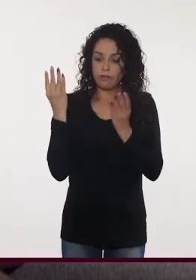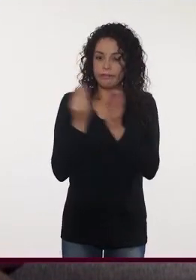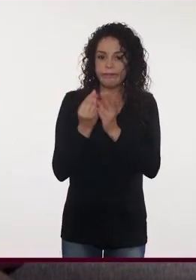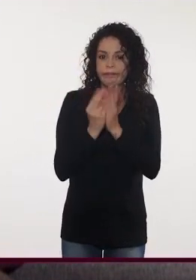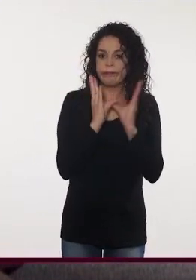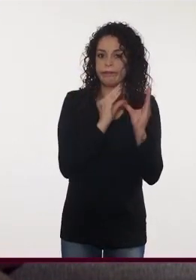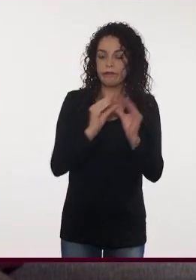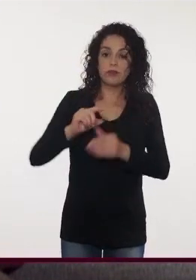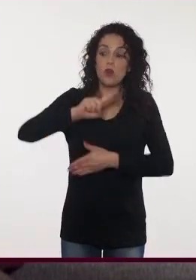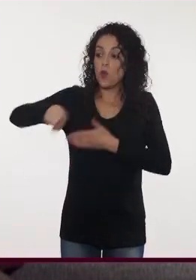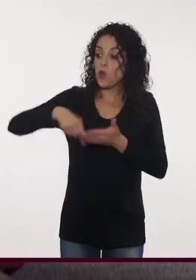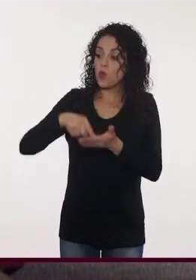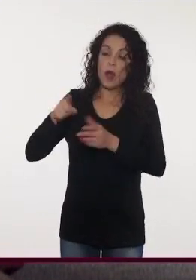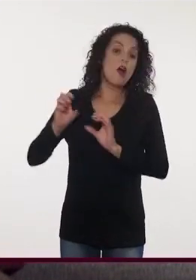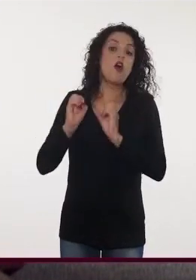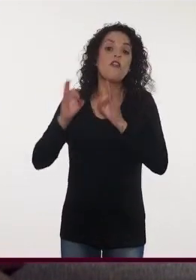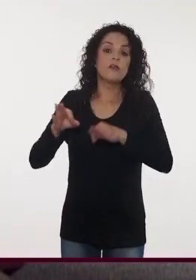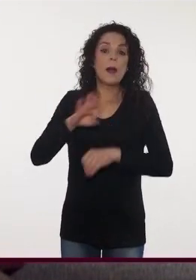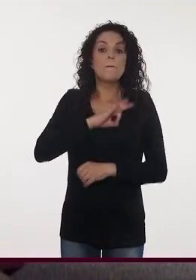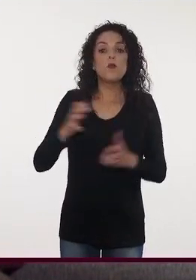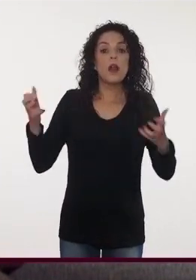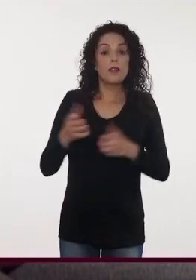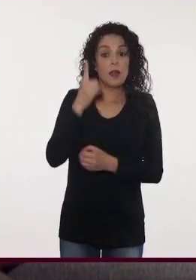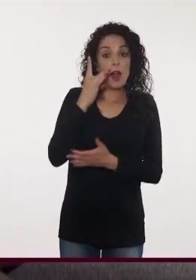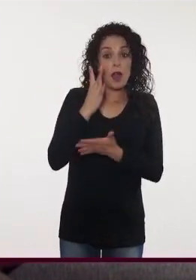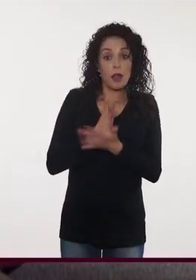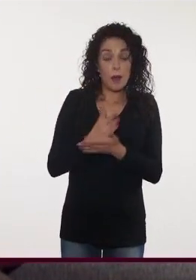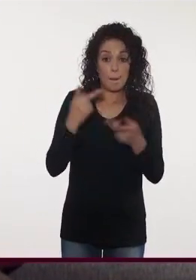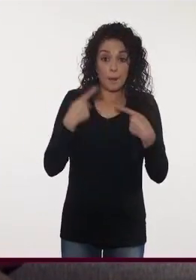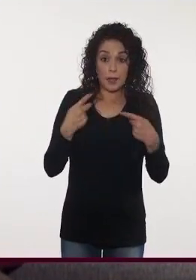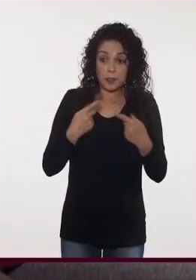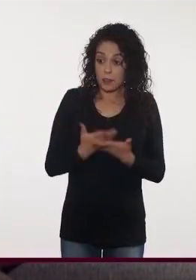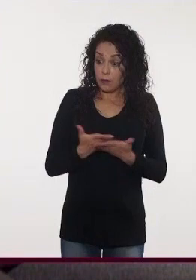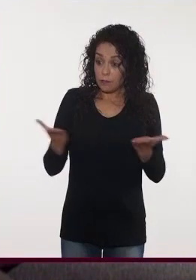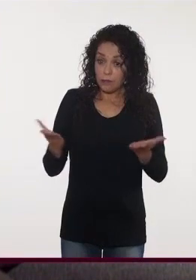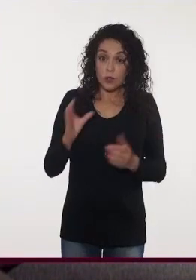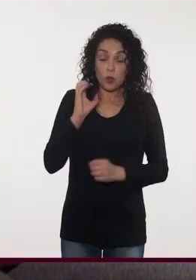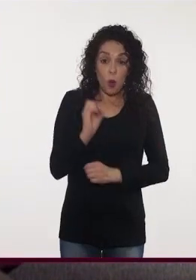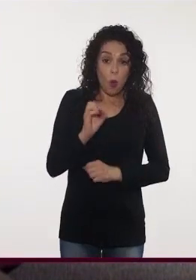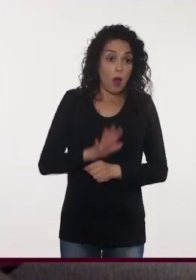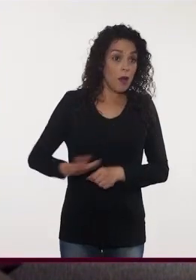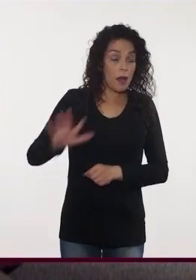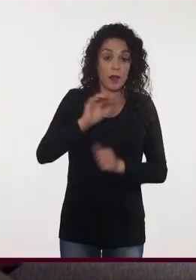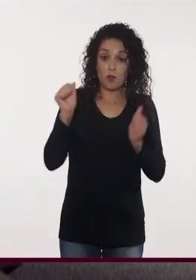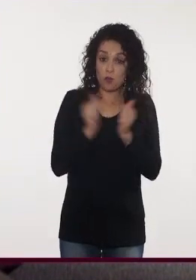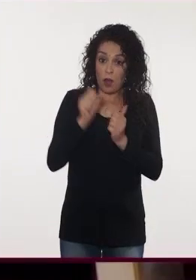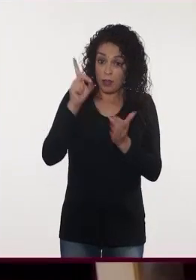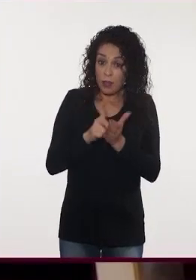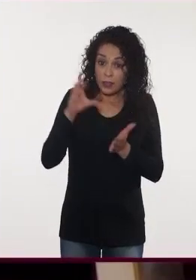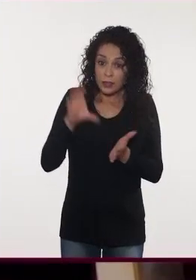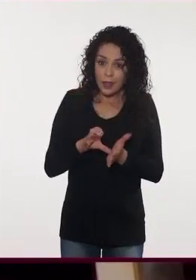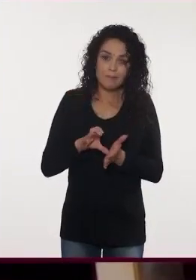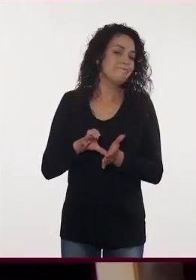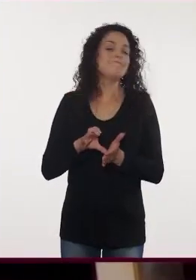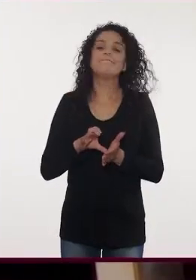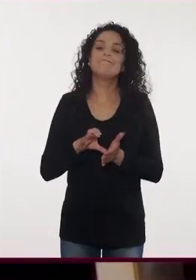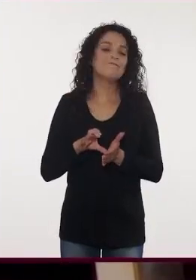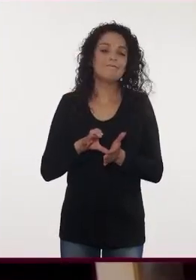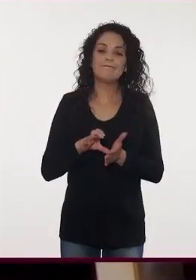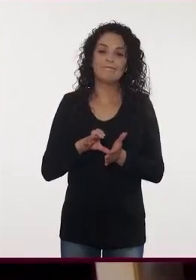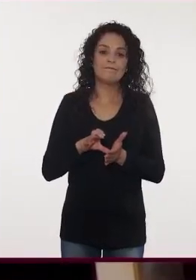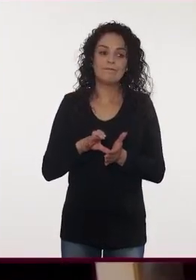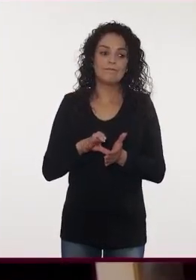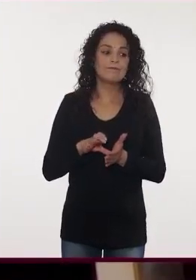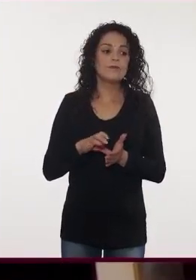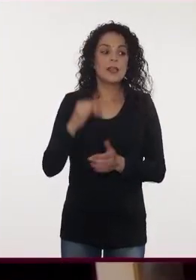centros de trabajo pueden llevar a cabo no solamente con la persona o personas con discapacidad, sino